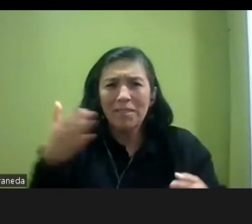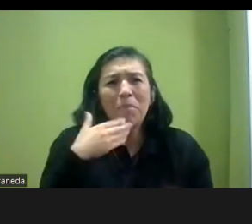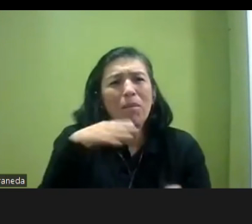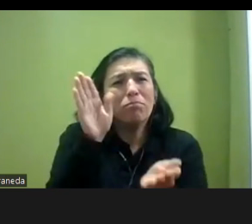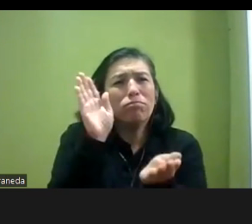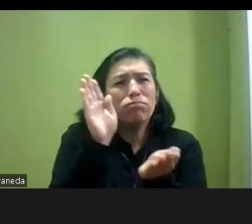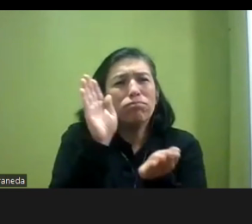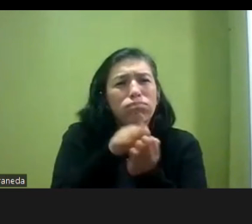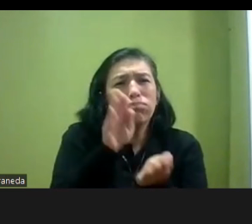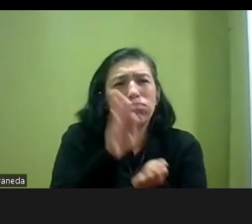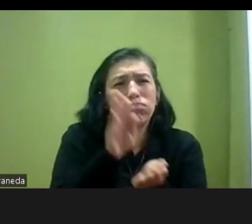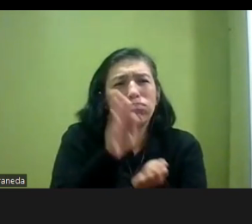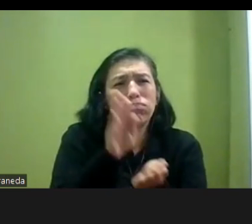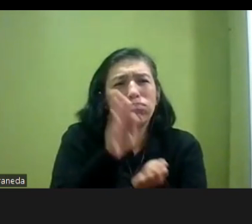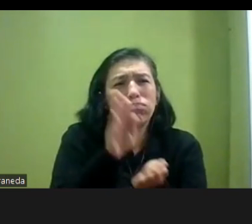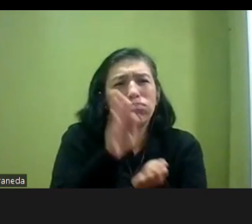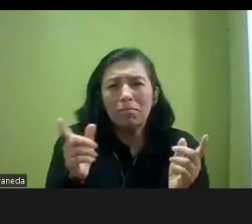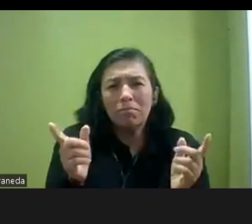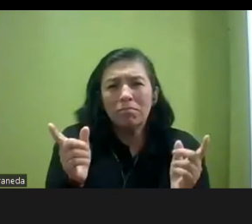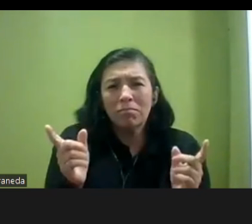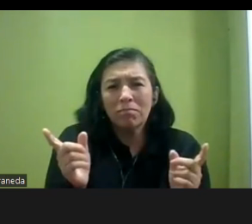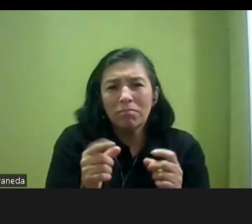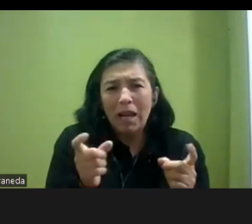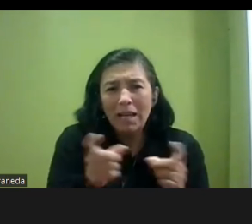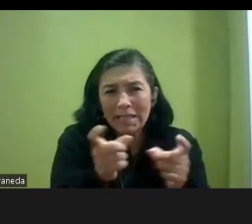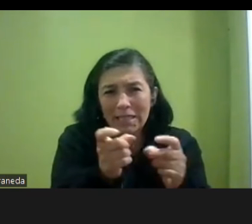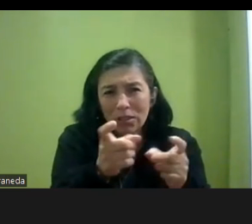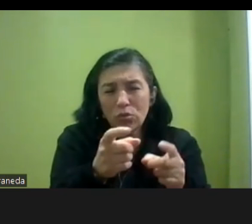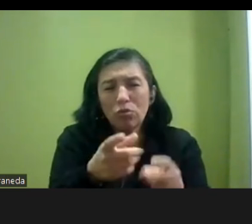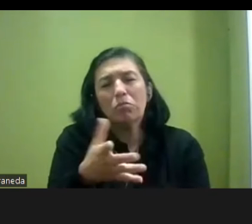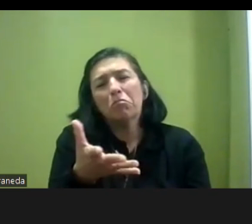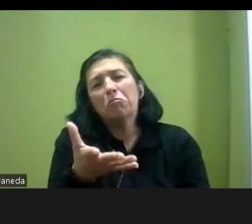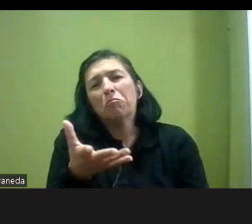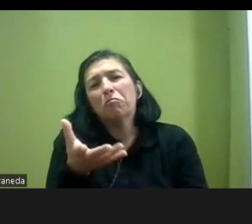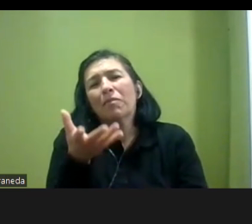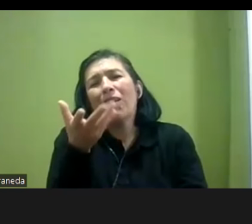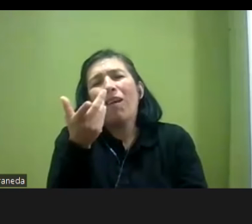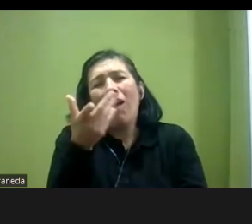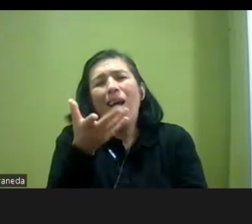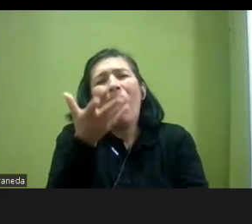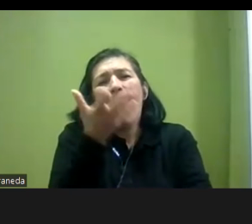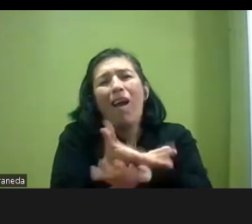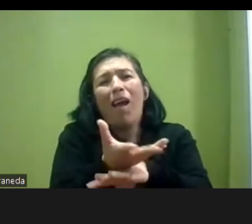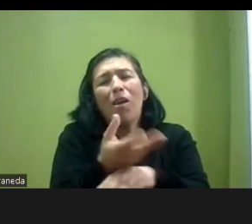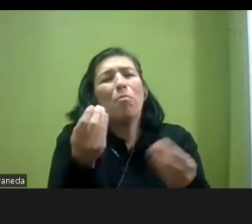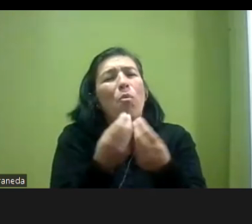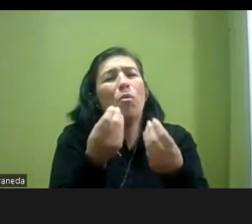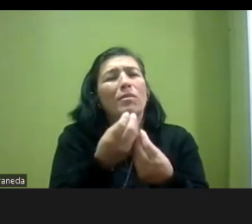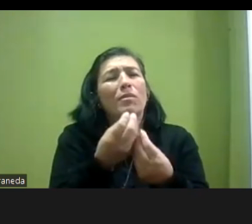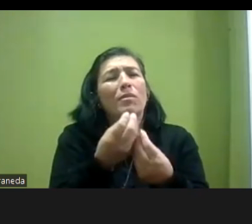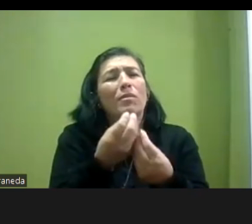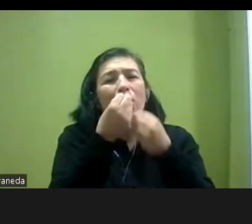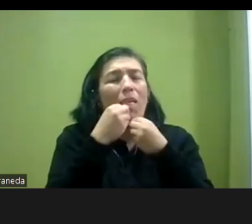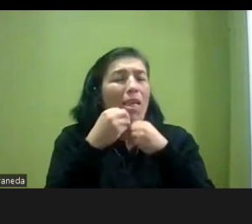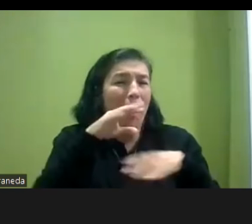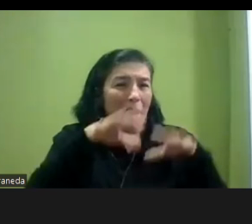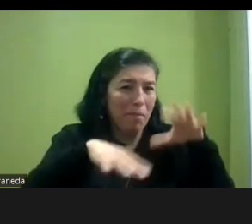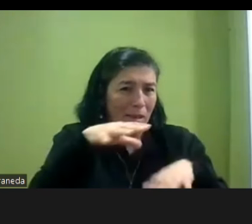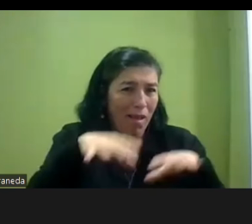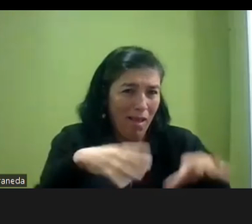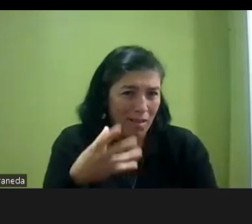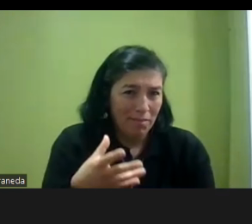que había ahí, tenían una buena cantidad de proteína animal.